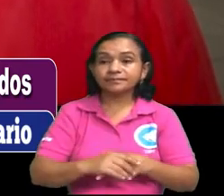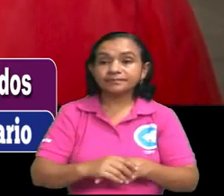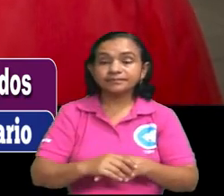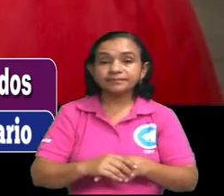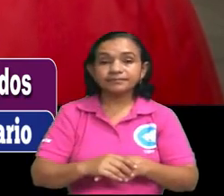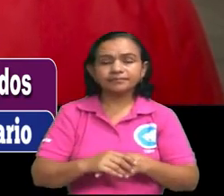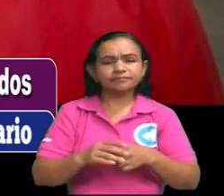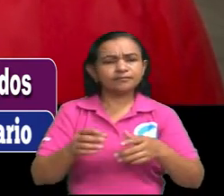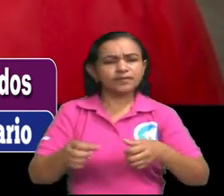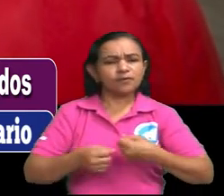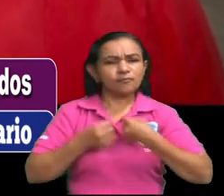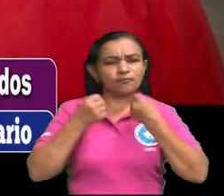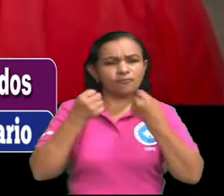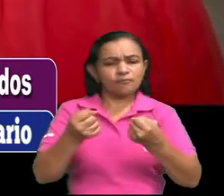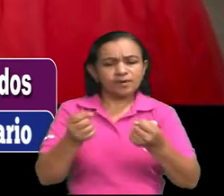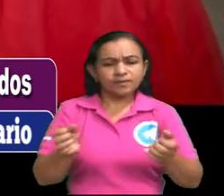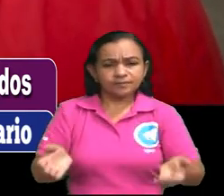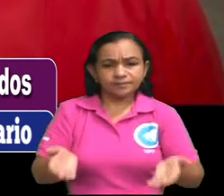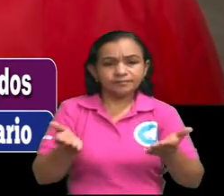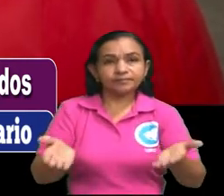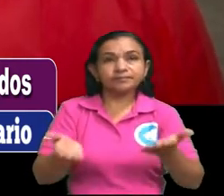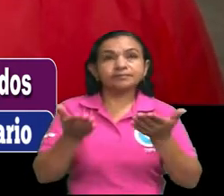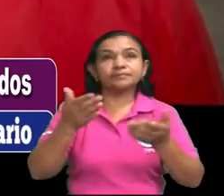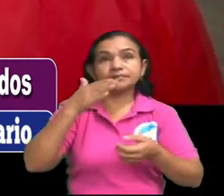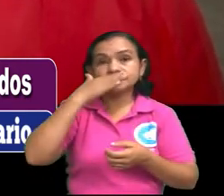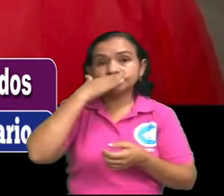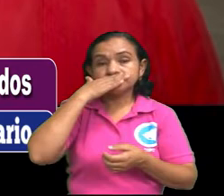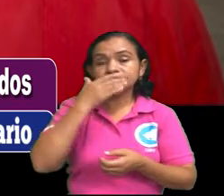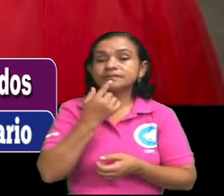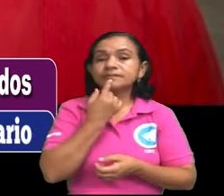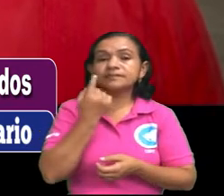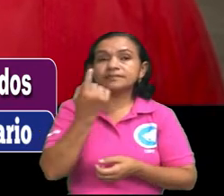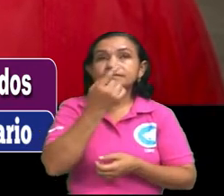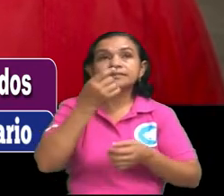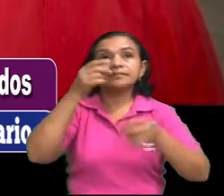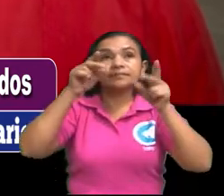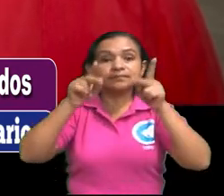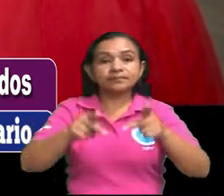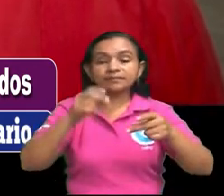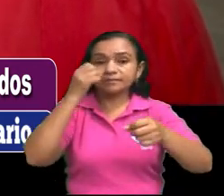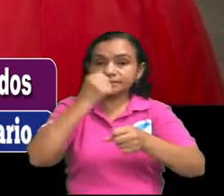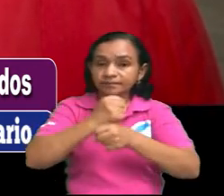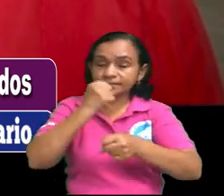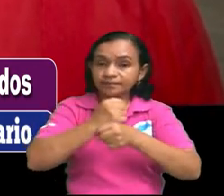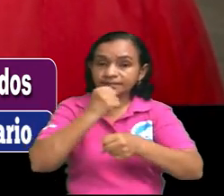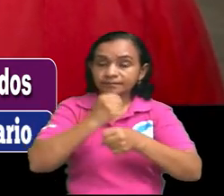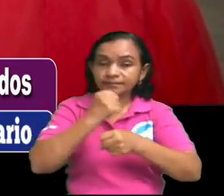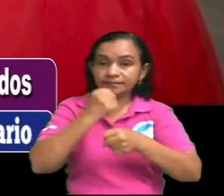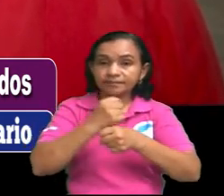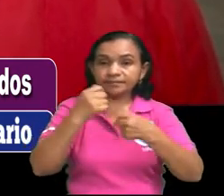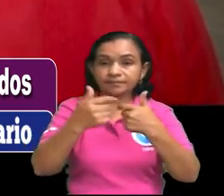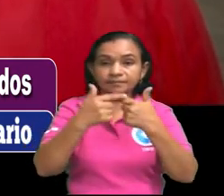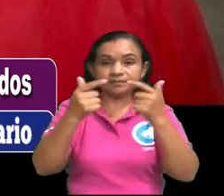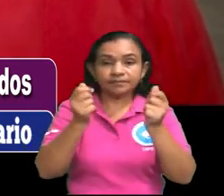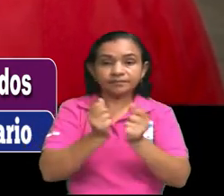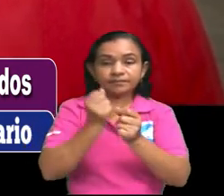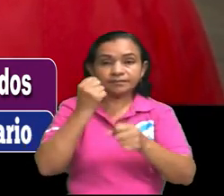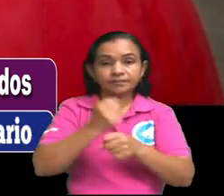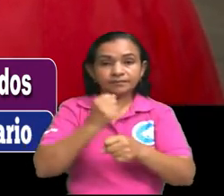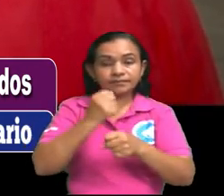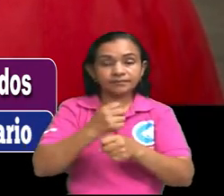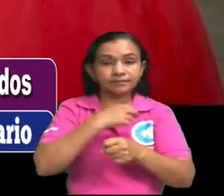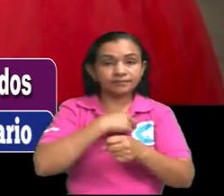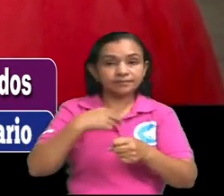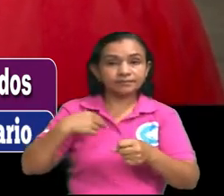fuerza motriz de la revolución somos los trabajadores. O sea, nosotros, la clase trabajadora, es la que tiene que sostener